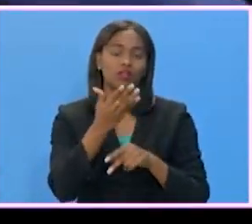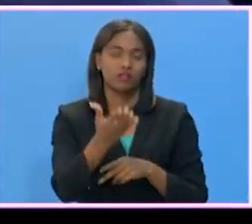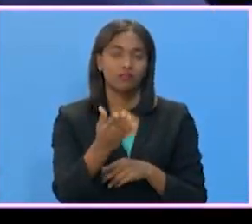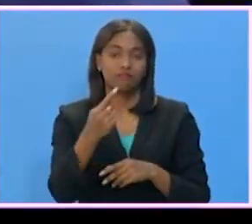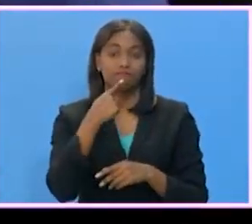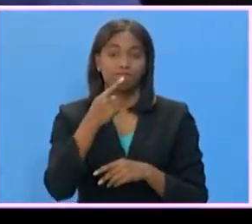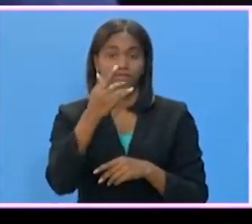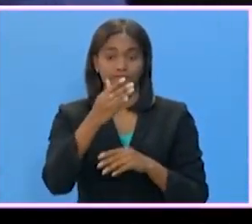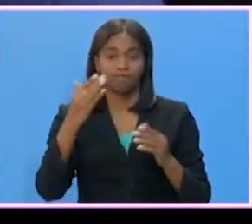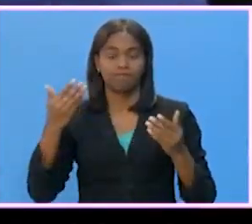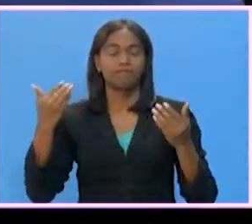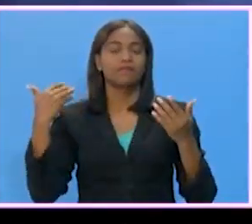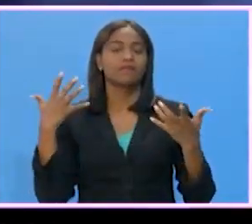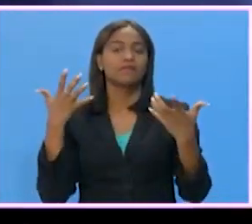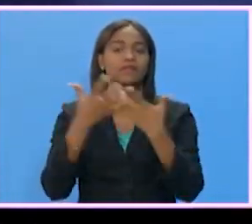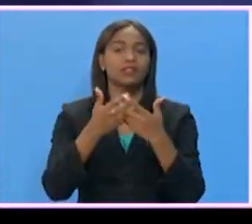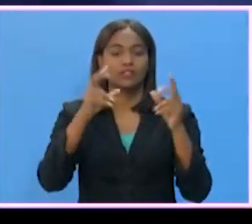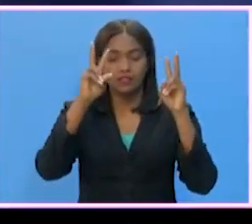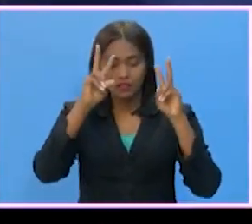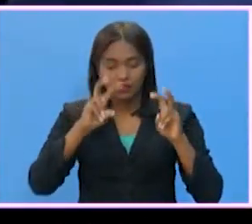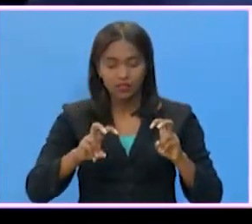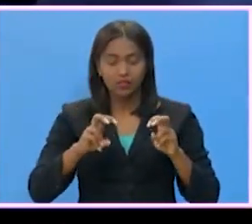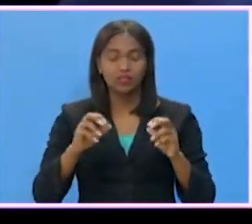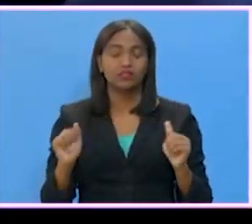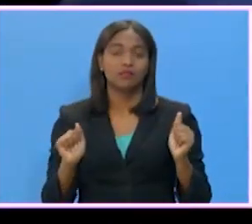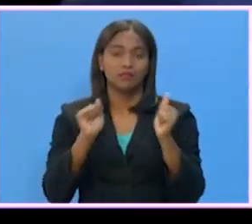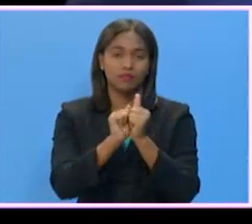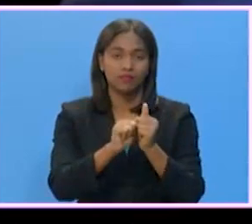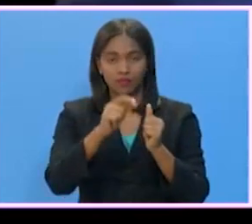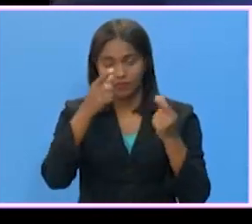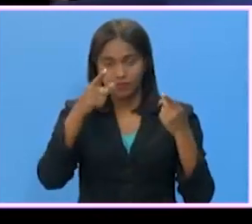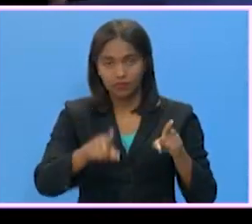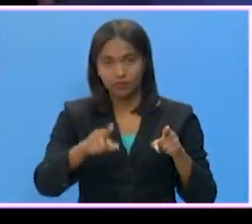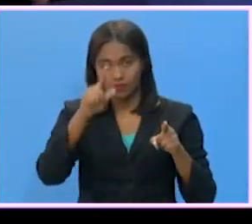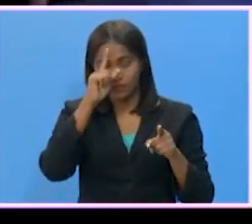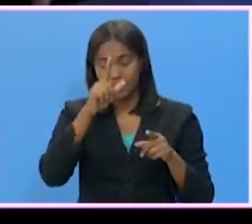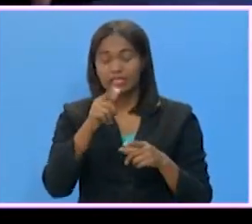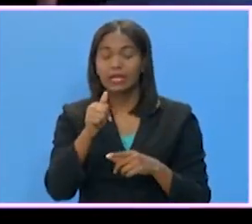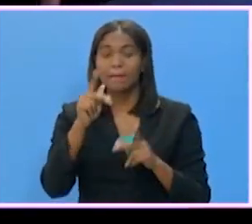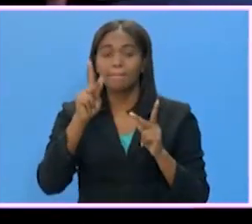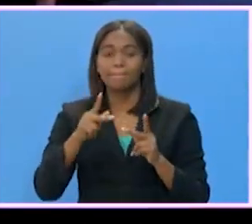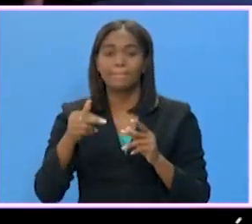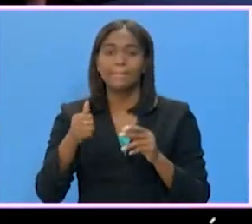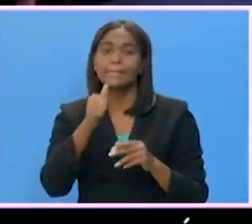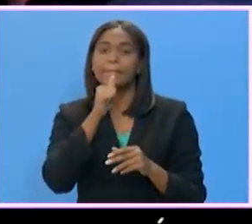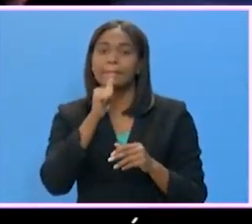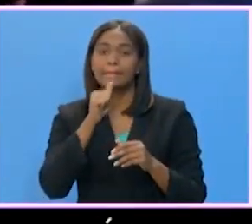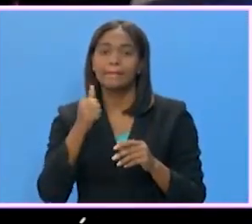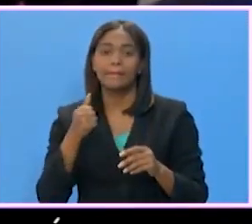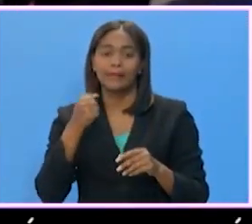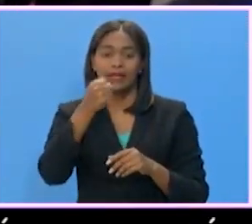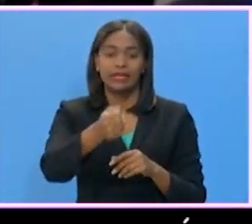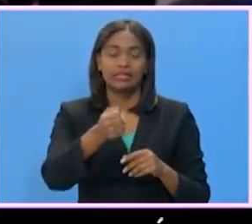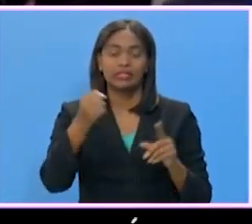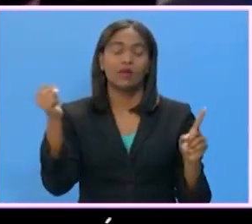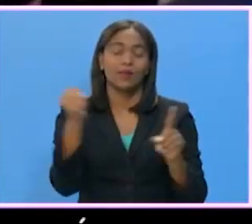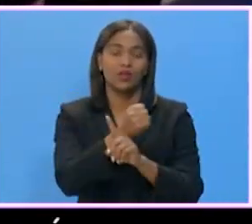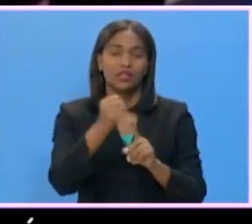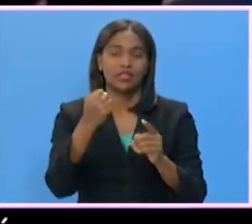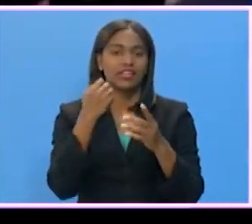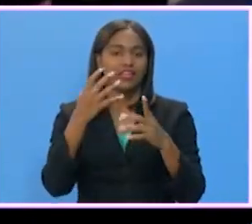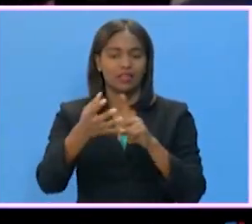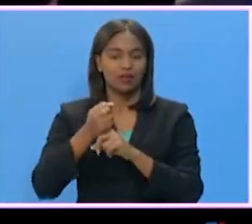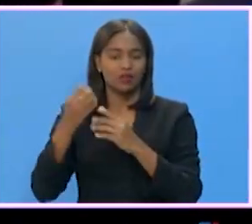Dicho taller es el resultado de un estudio longitudinal realizado con privados de libertad que cometieron hechos de violencia, el